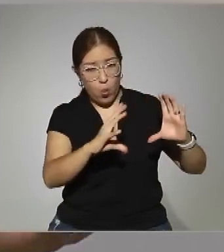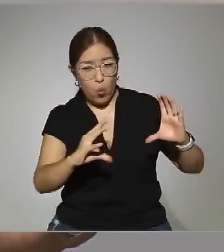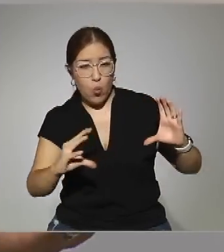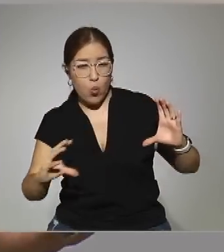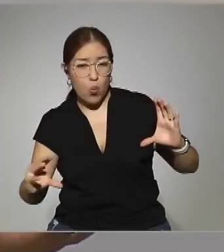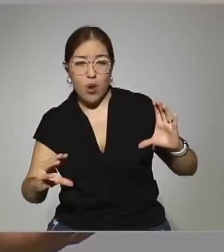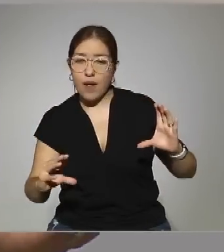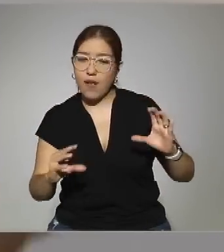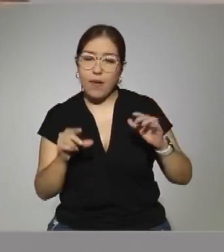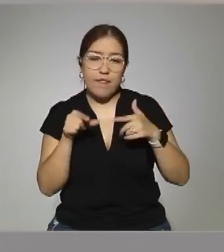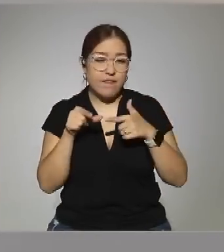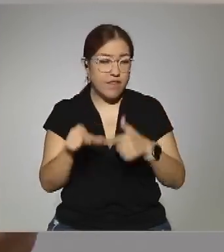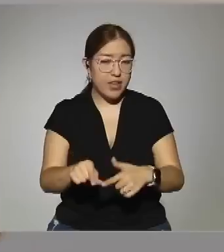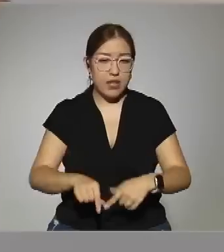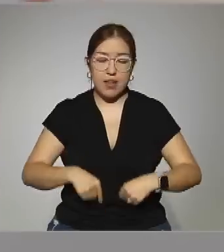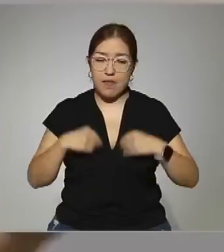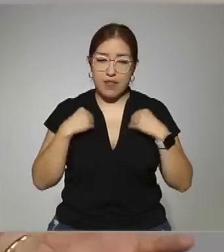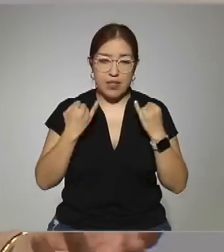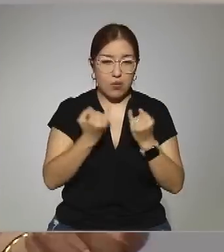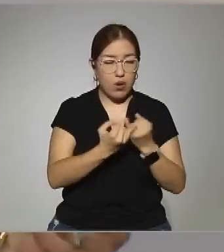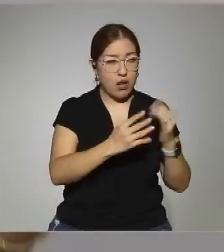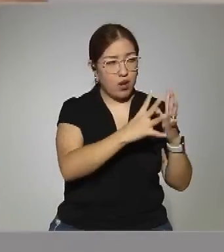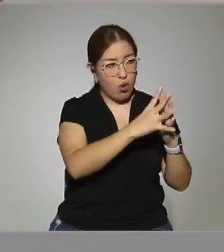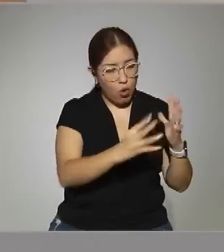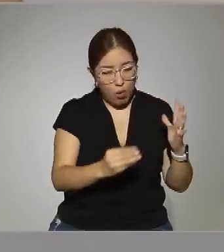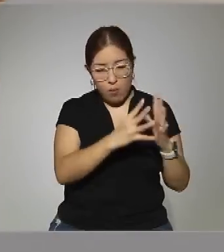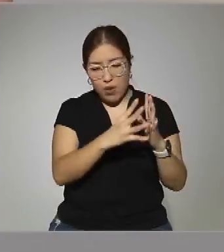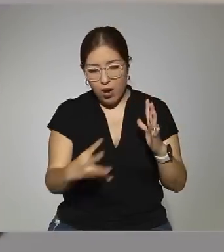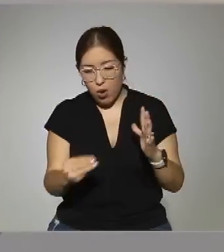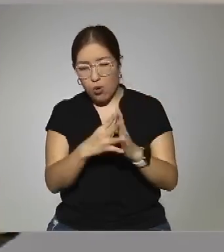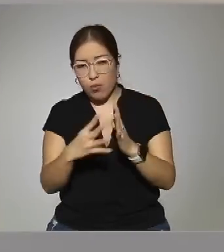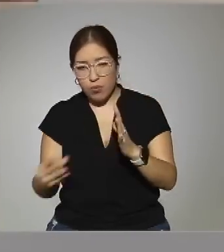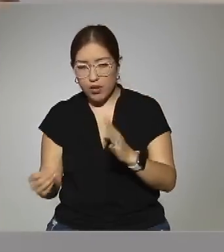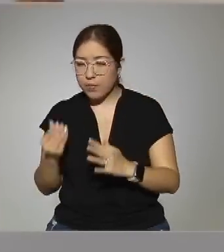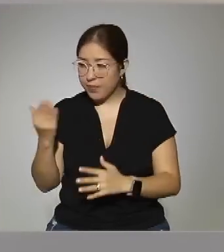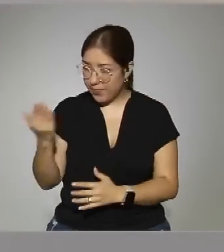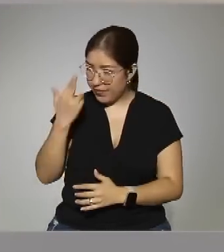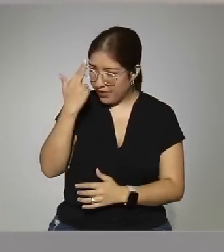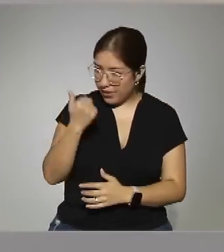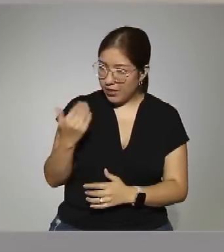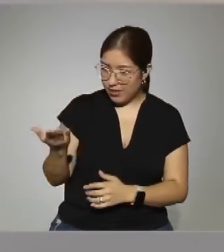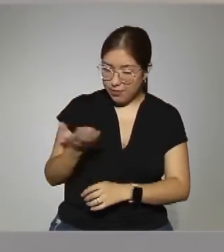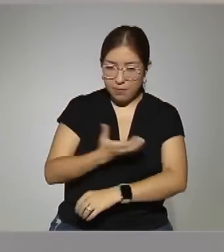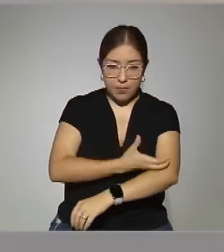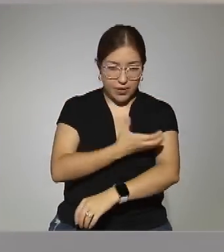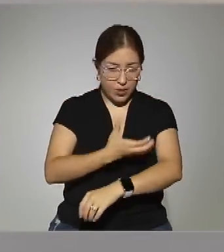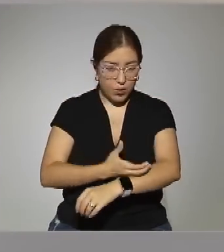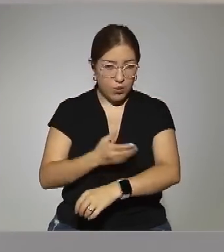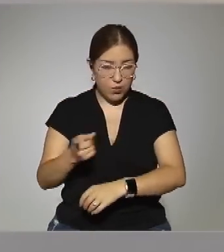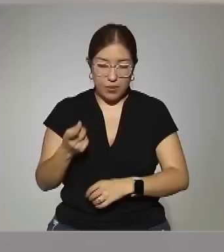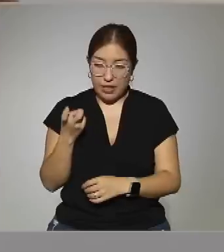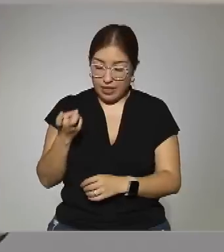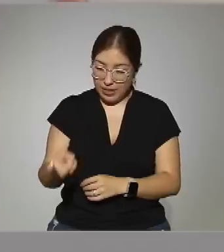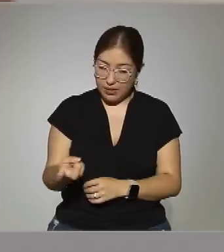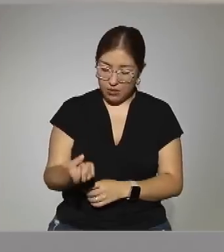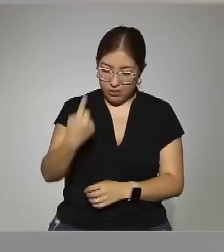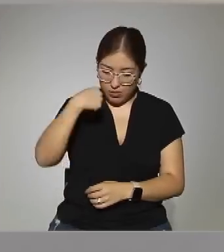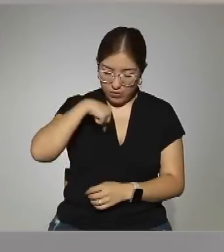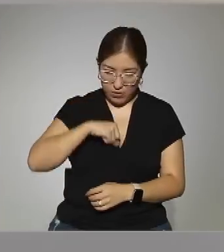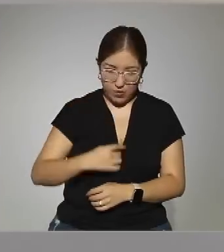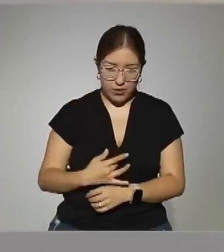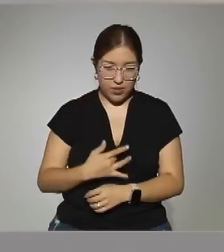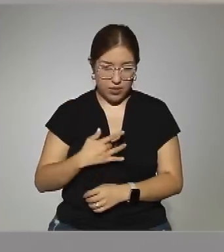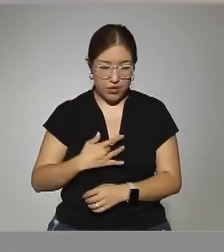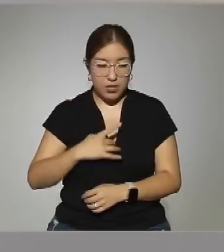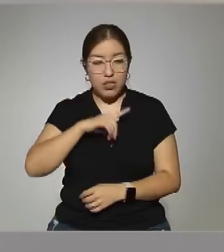permanece ahí. Como bien lo dice aquí nuestra compañera, lo que haces con eso es lo que determina